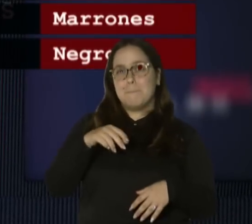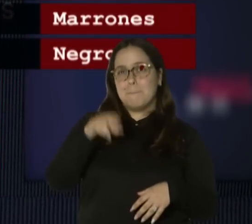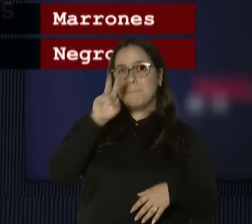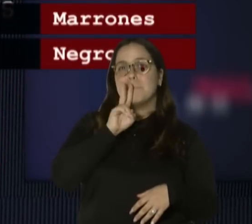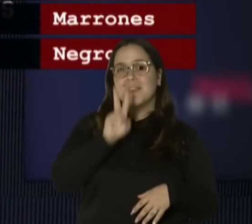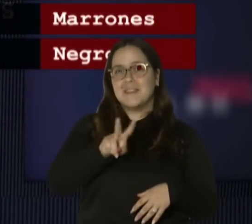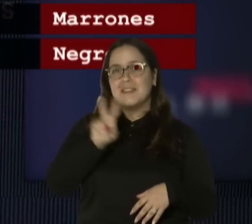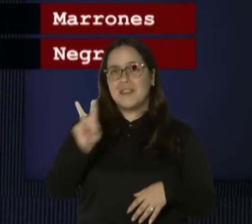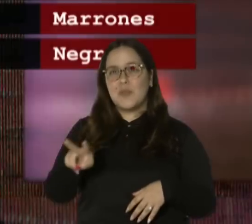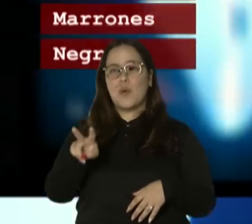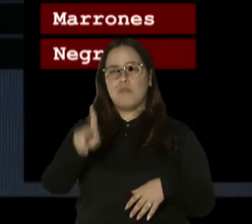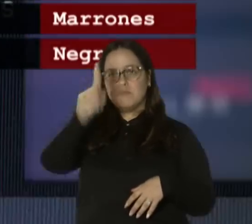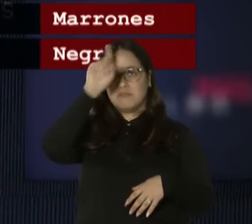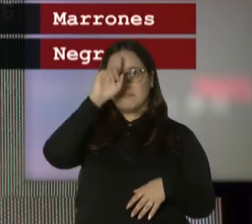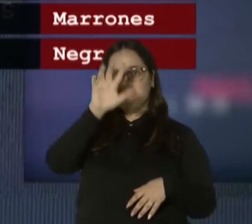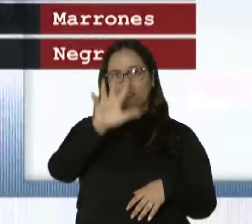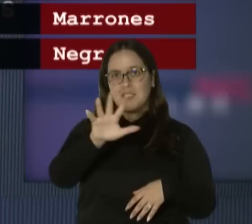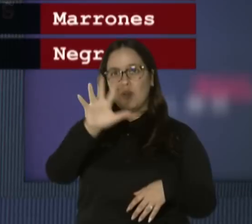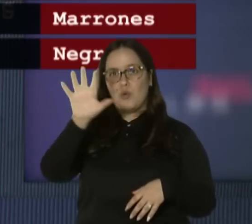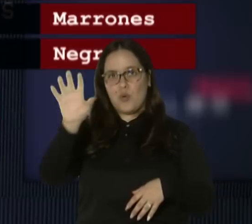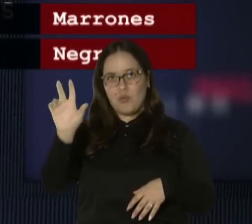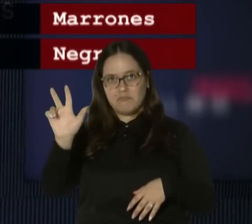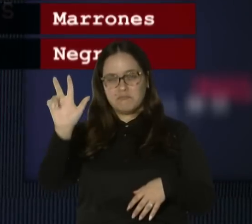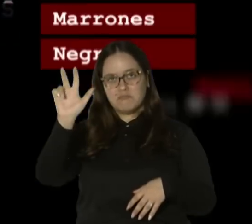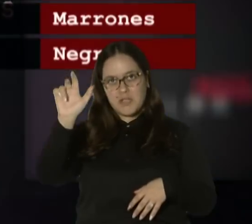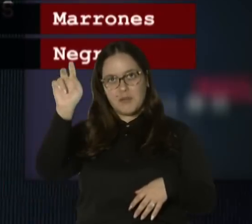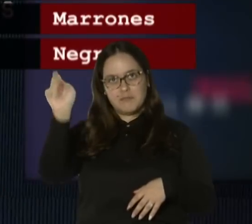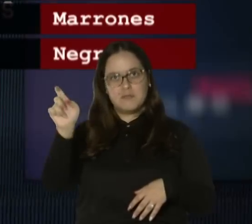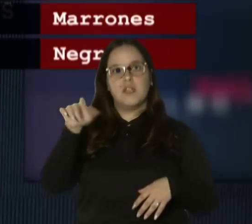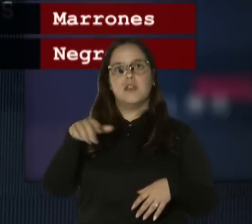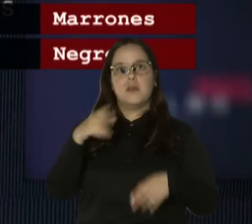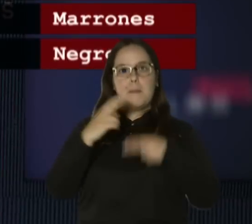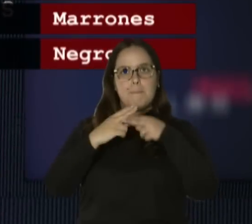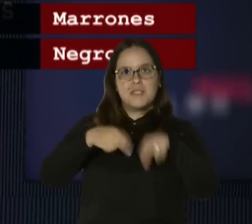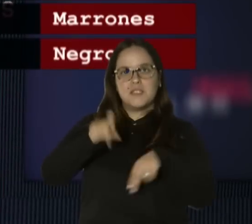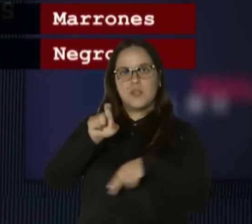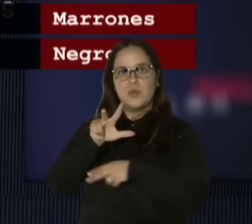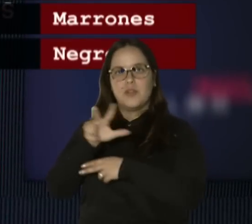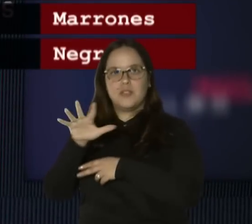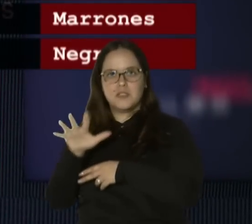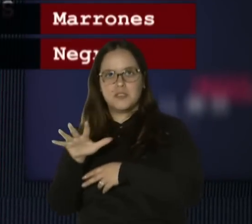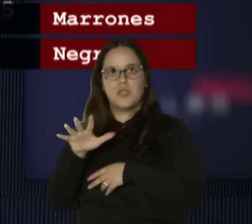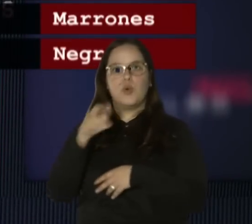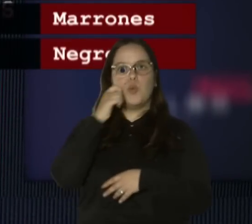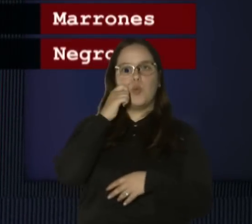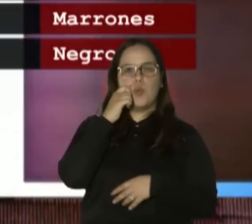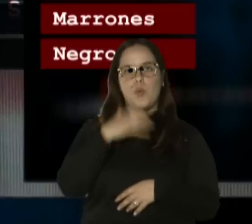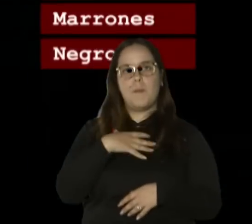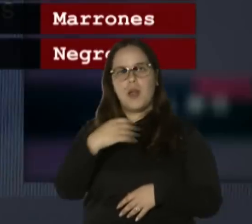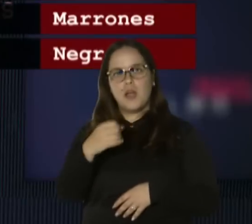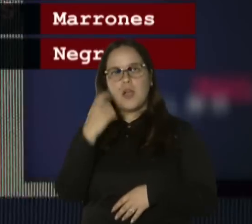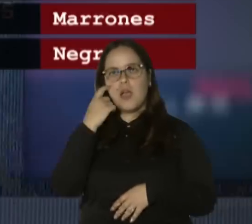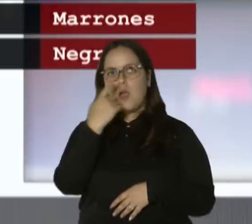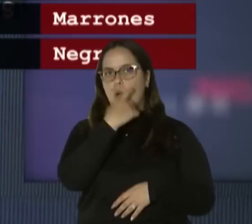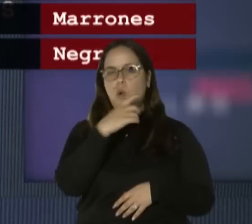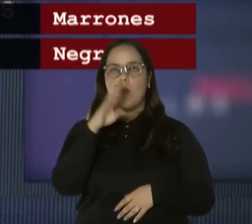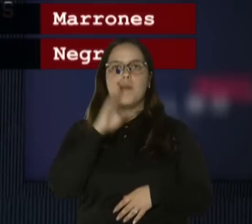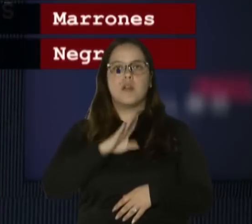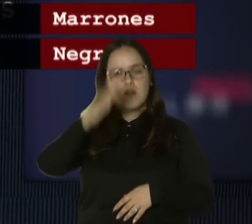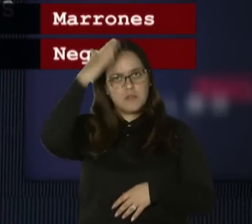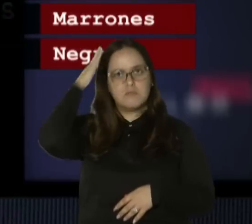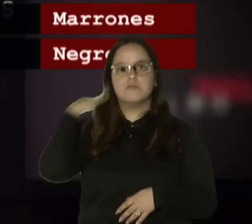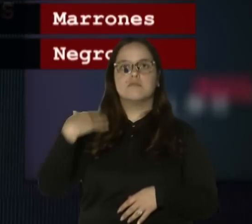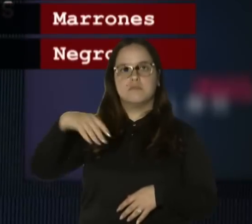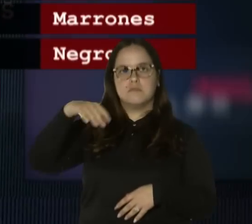estatura de 5'3 no es muy alto. Pesa unas 135 libras de tez blanca, sus ojos color marrón y el